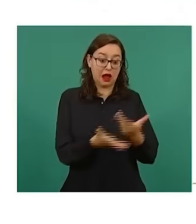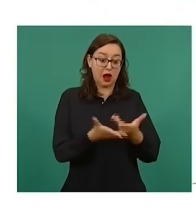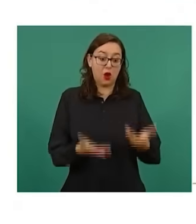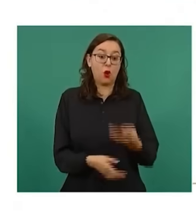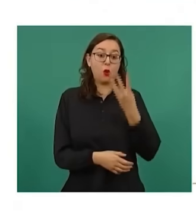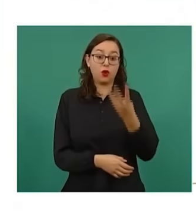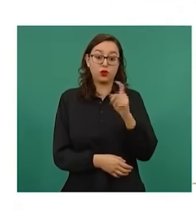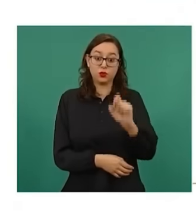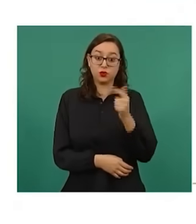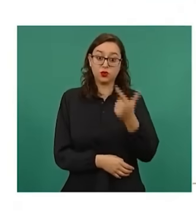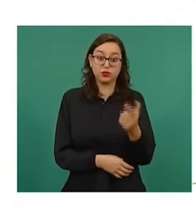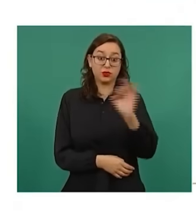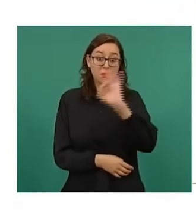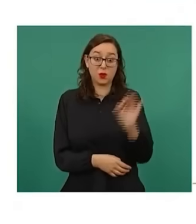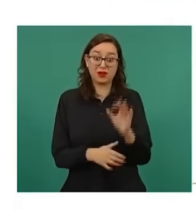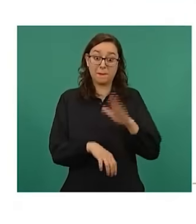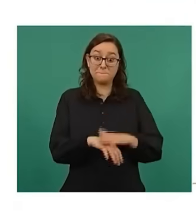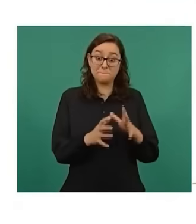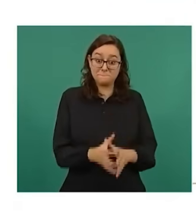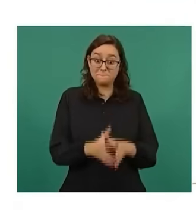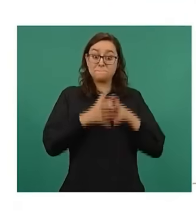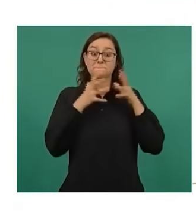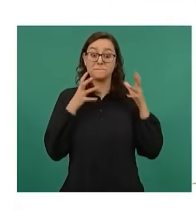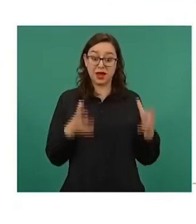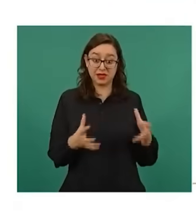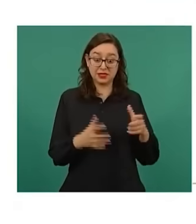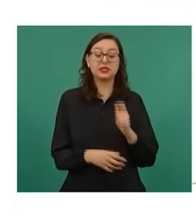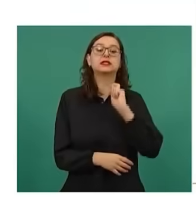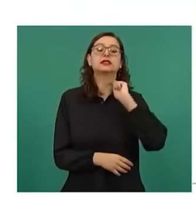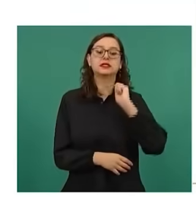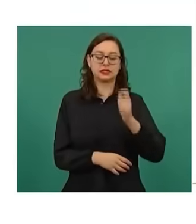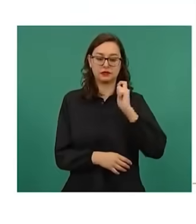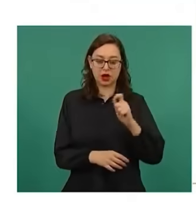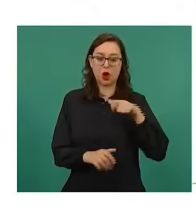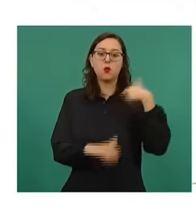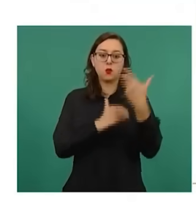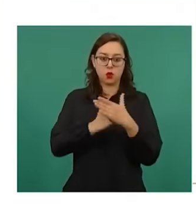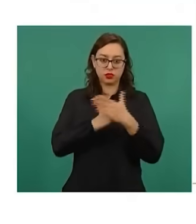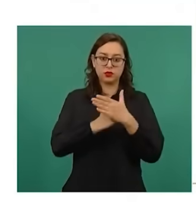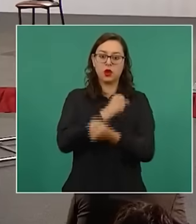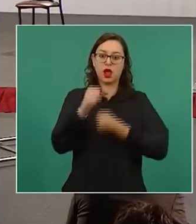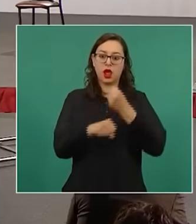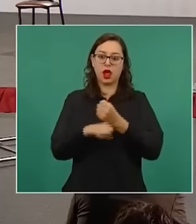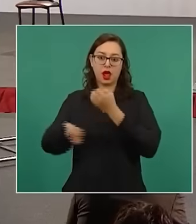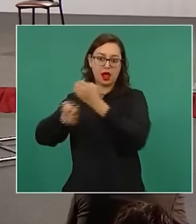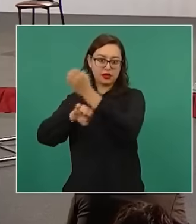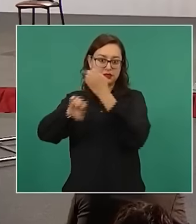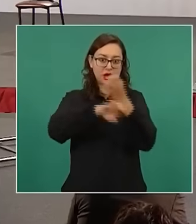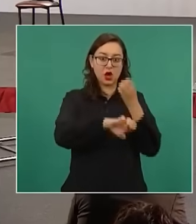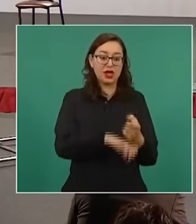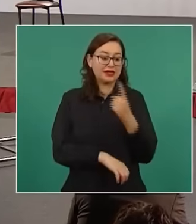noticias bancarias o de noticias relacionadas a las finanzas y a la economía ual obviamente desde su punto de vista